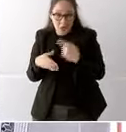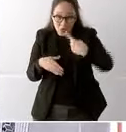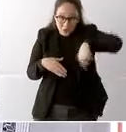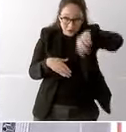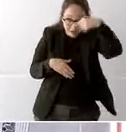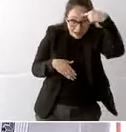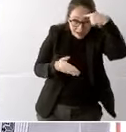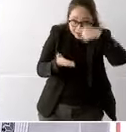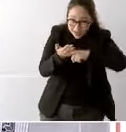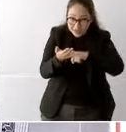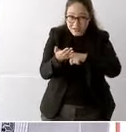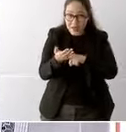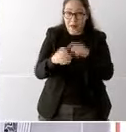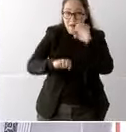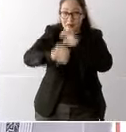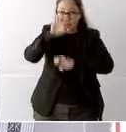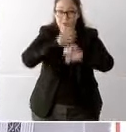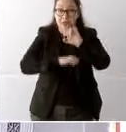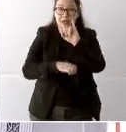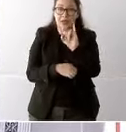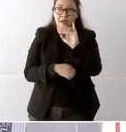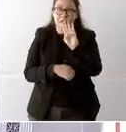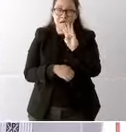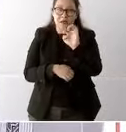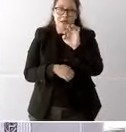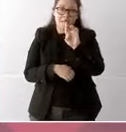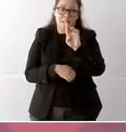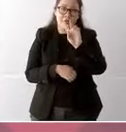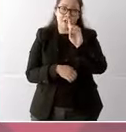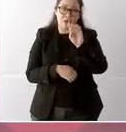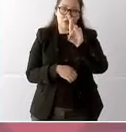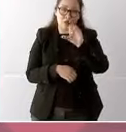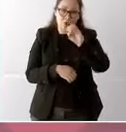Iberdrola le iba a importar